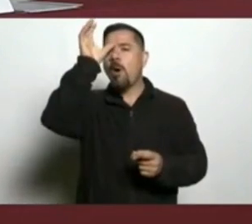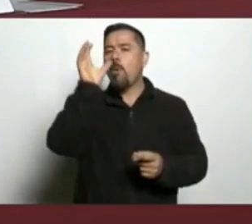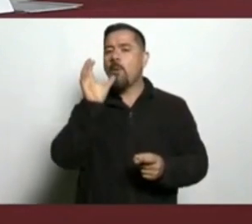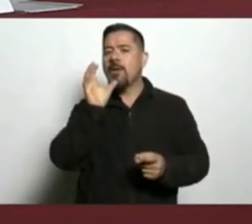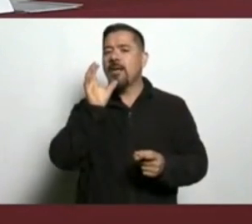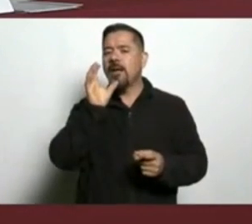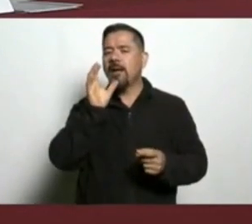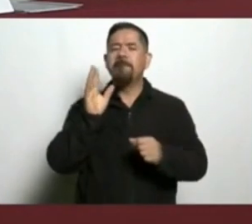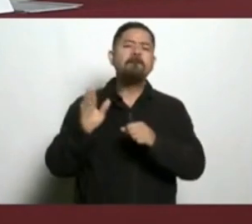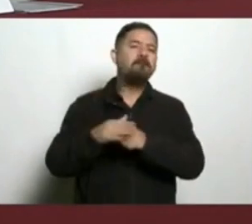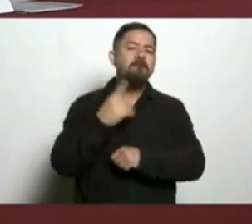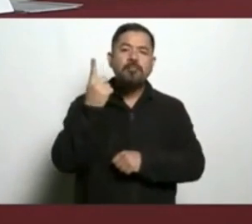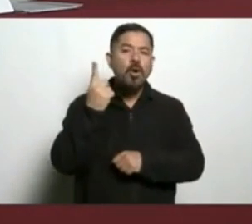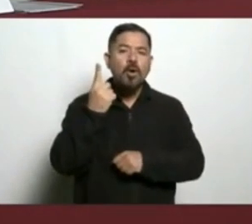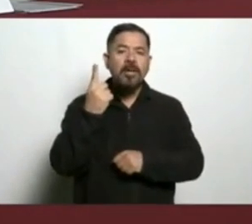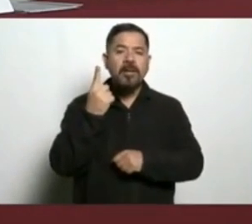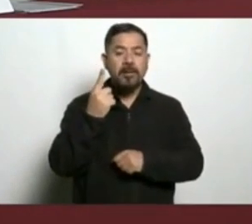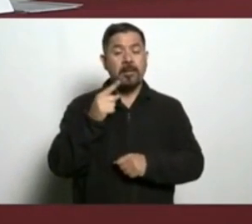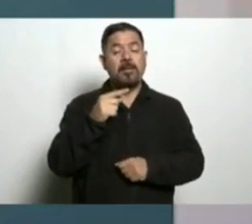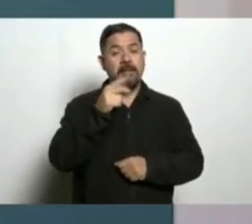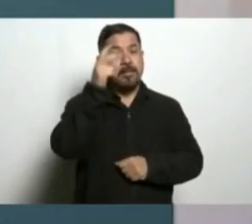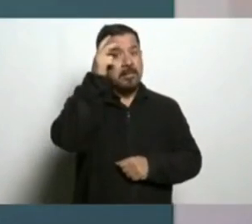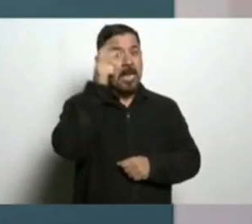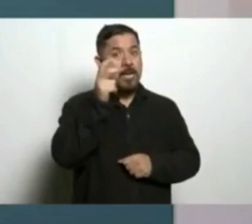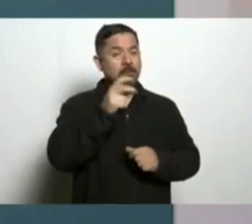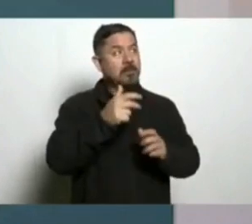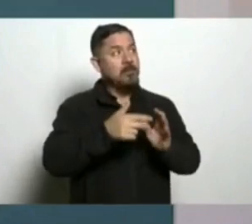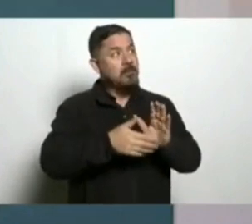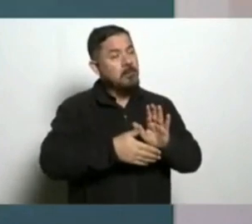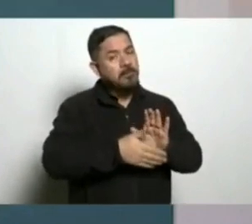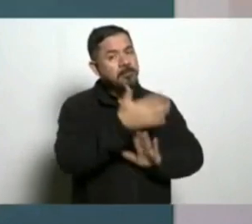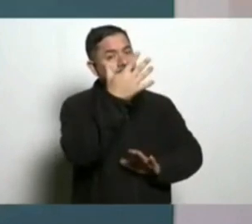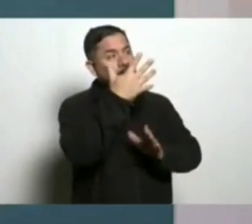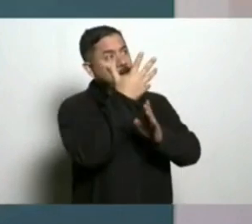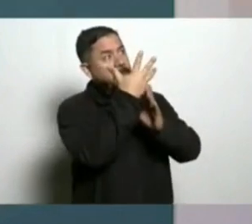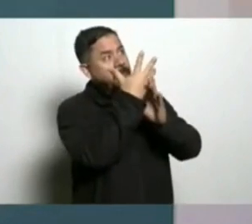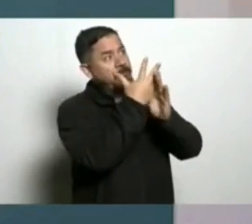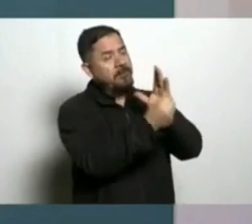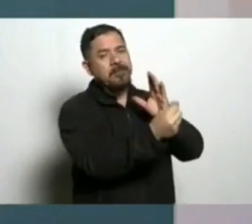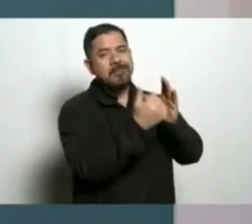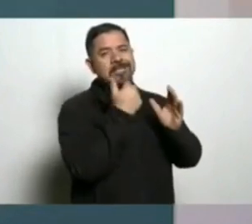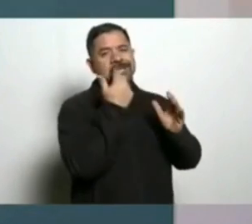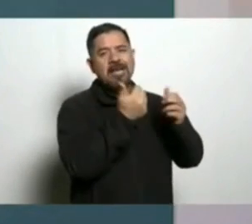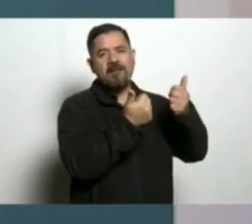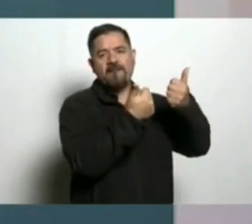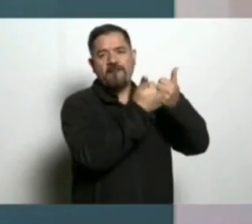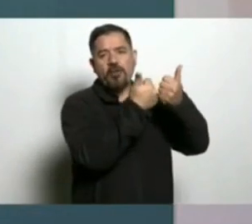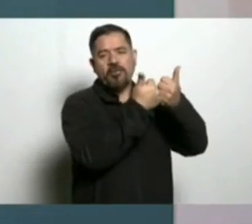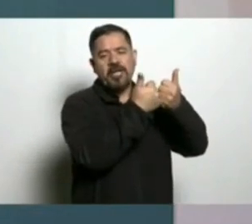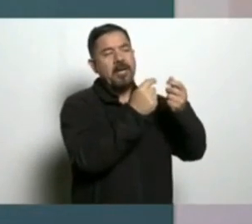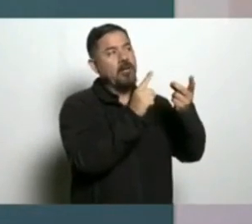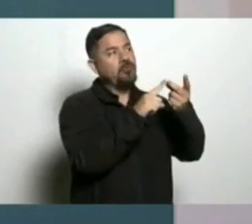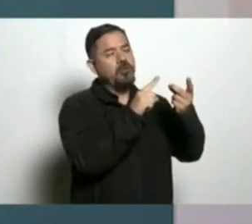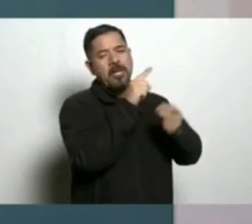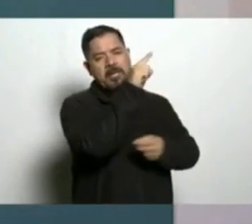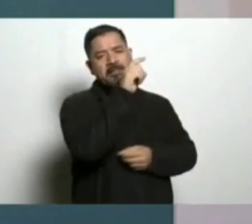porque iba a refugiarse a la frontera norte, a Chihuahua.